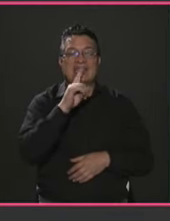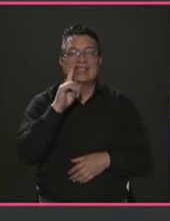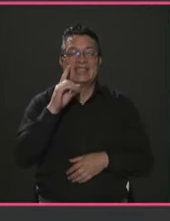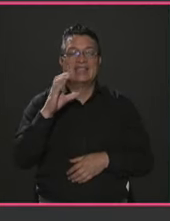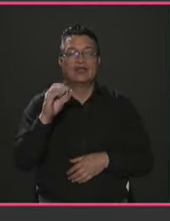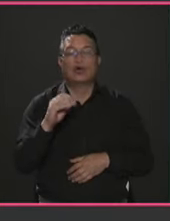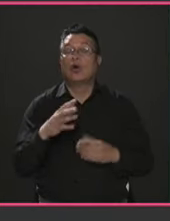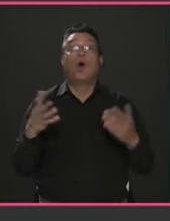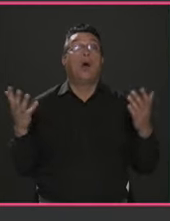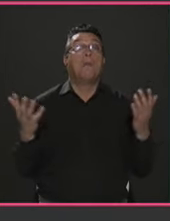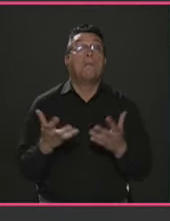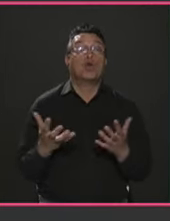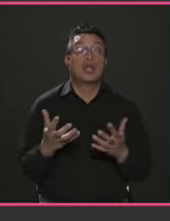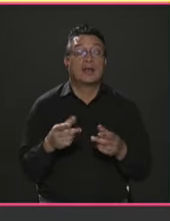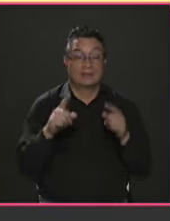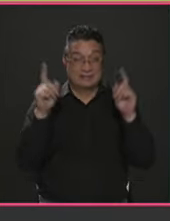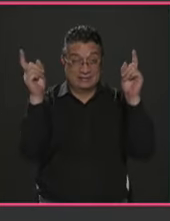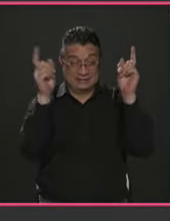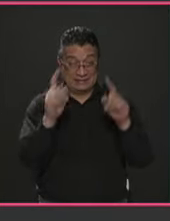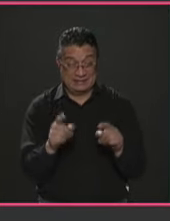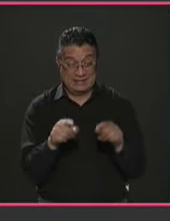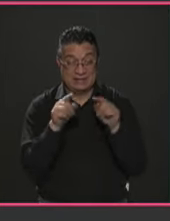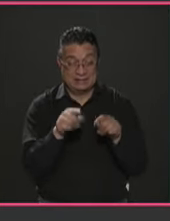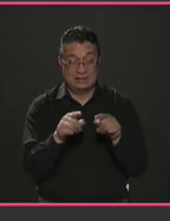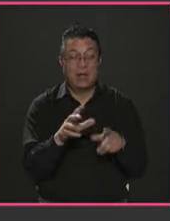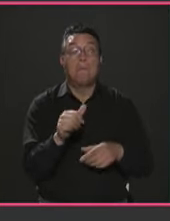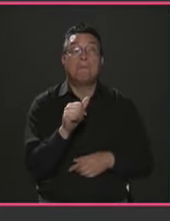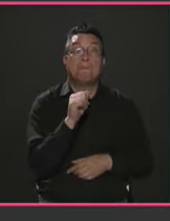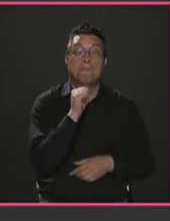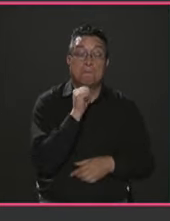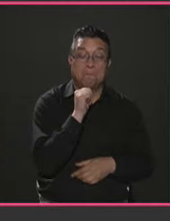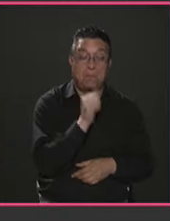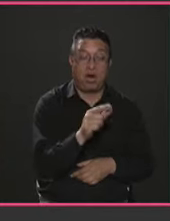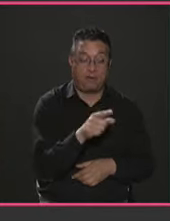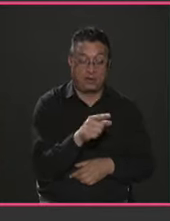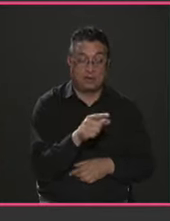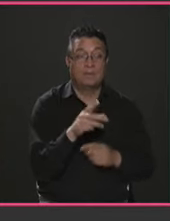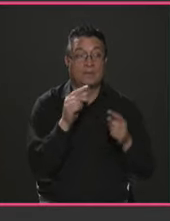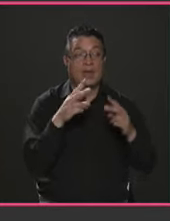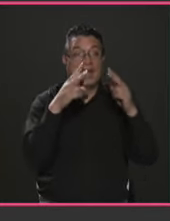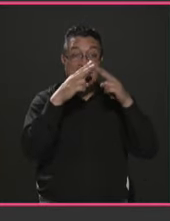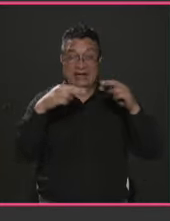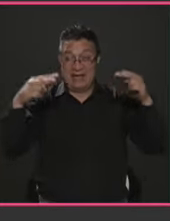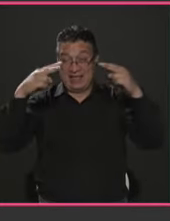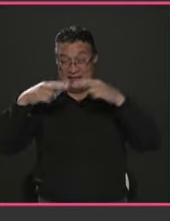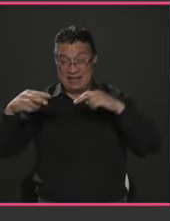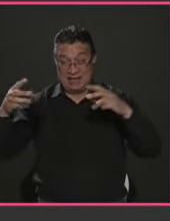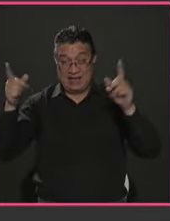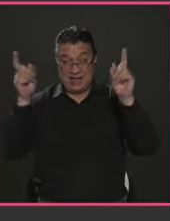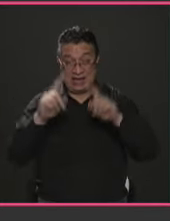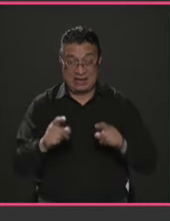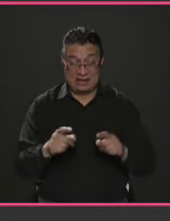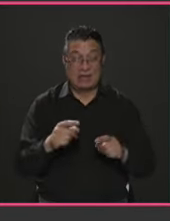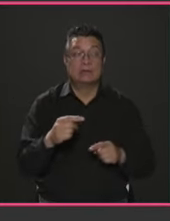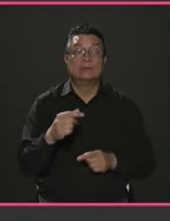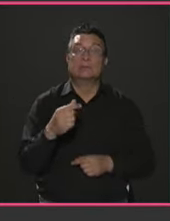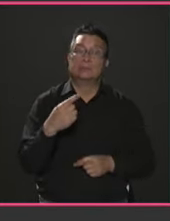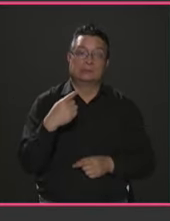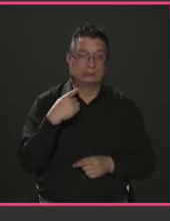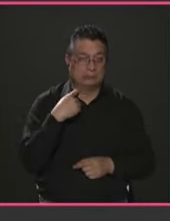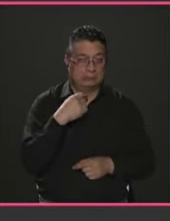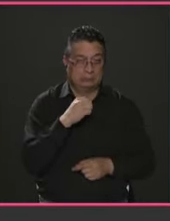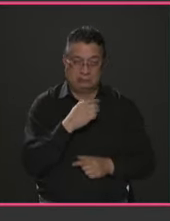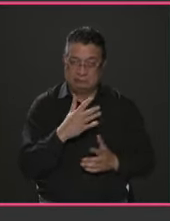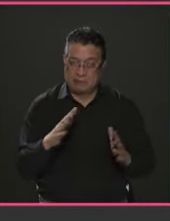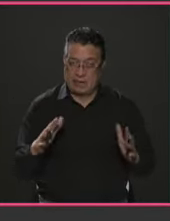Porque la electrificación fundamentalmente es cobre las redes las redes eléctricas adicionalmente